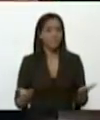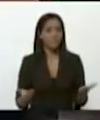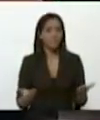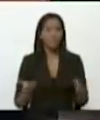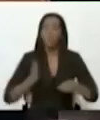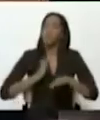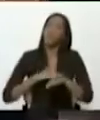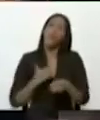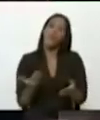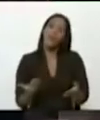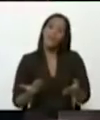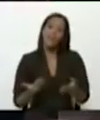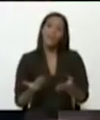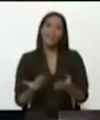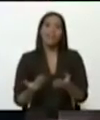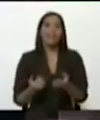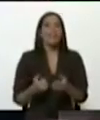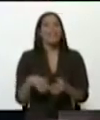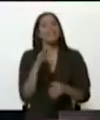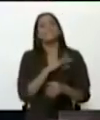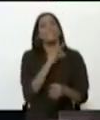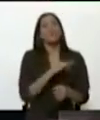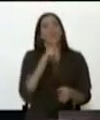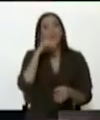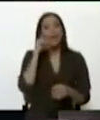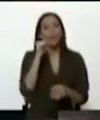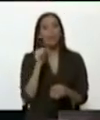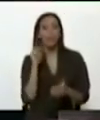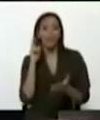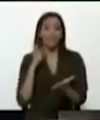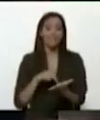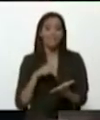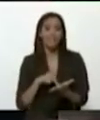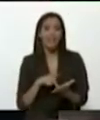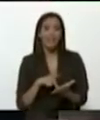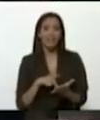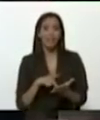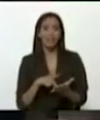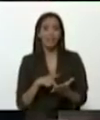¿Por qué el señor Baduel, que estaba